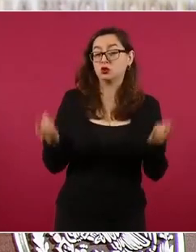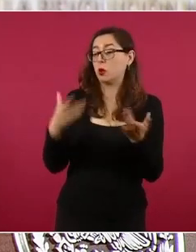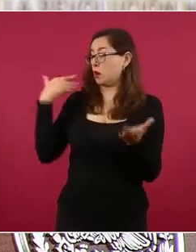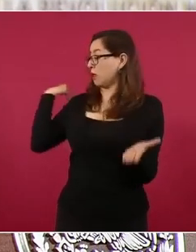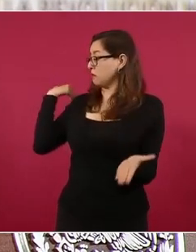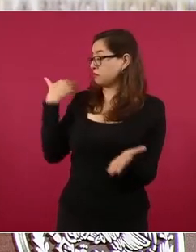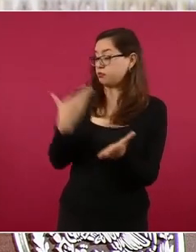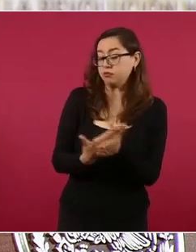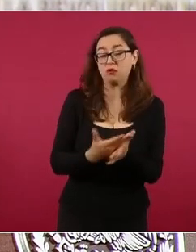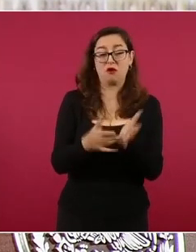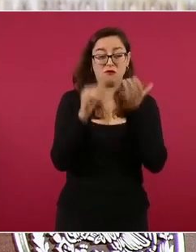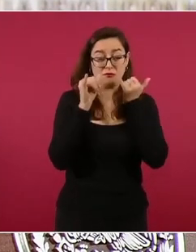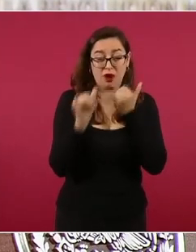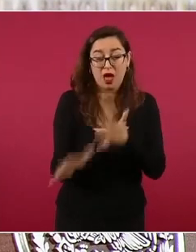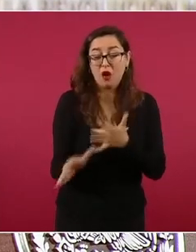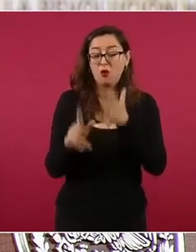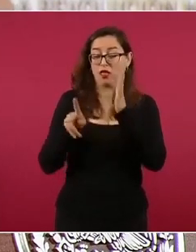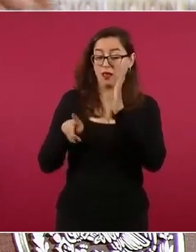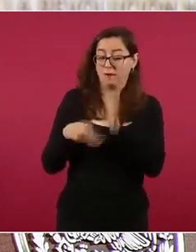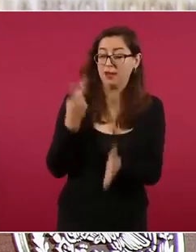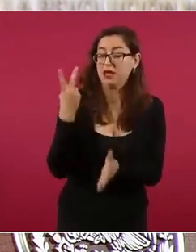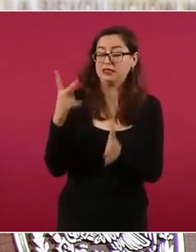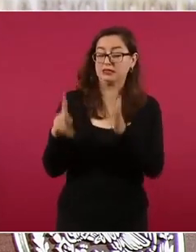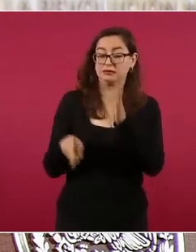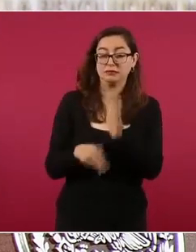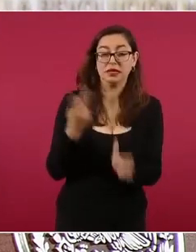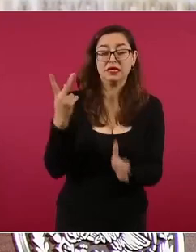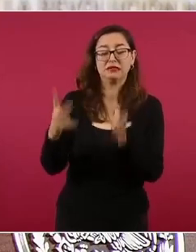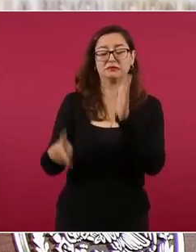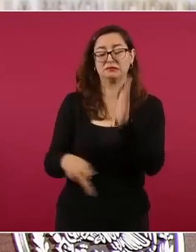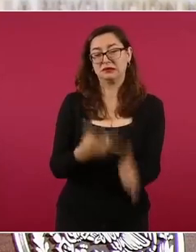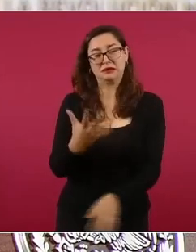México? Si es una vergüenza